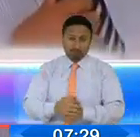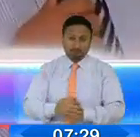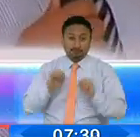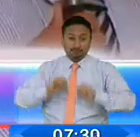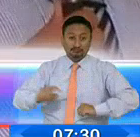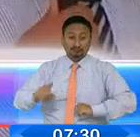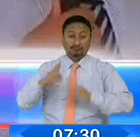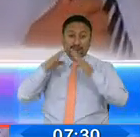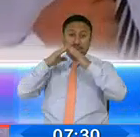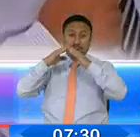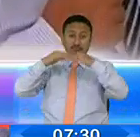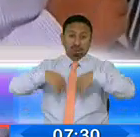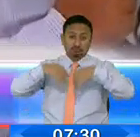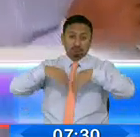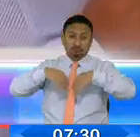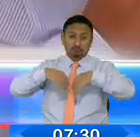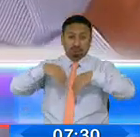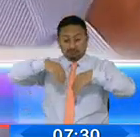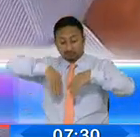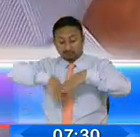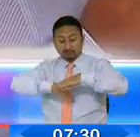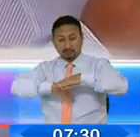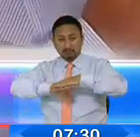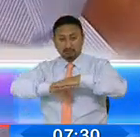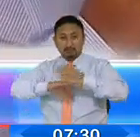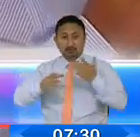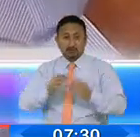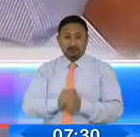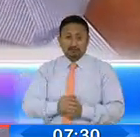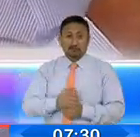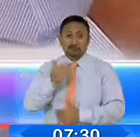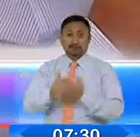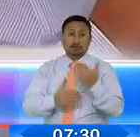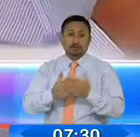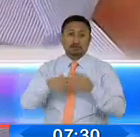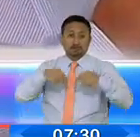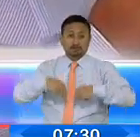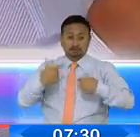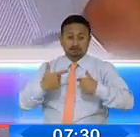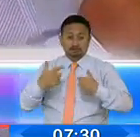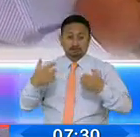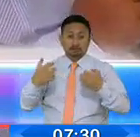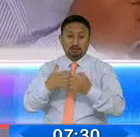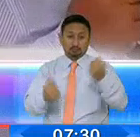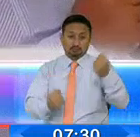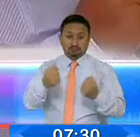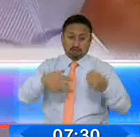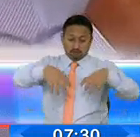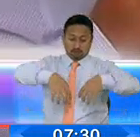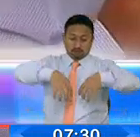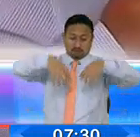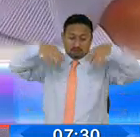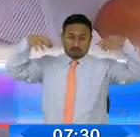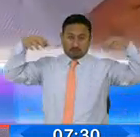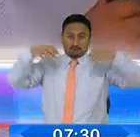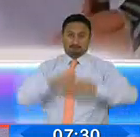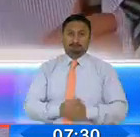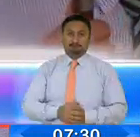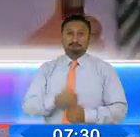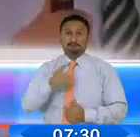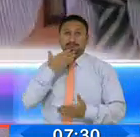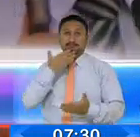cayó, eso está debajo. Perfecto. Entonces tendrán que ellos remover con máquina para poder controlar el fuego ahí. Perfecto, muchas gracias,